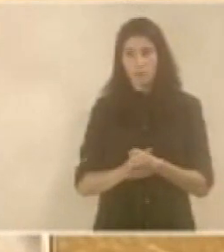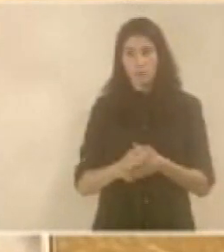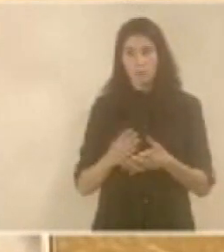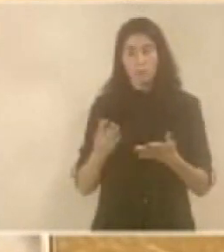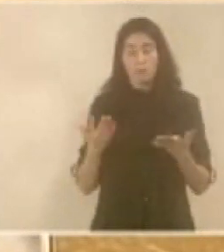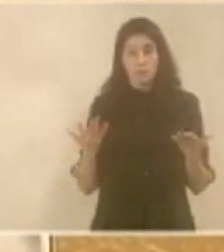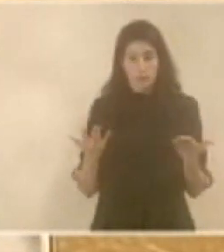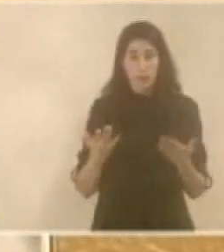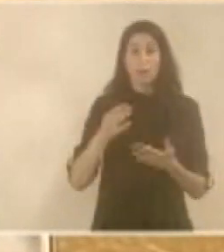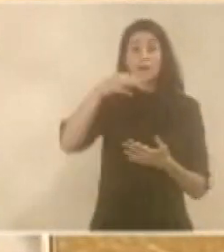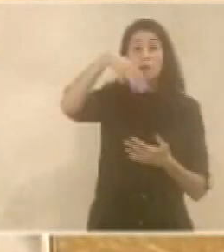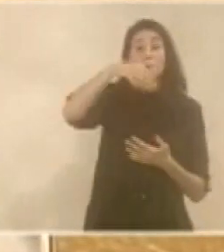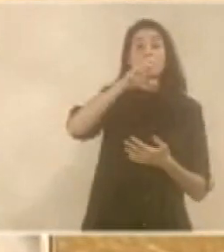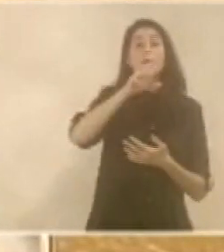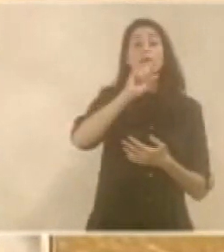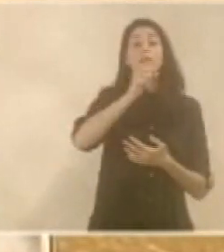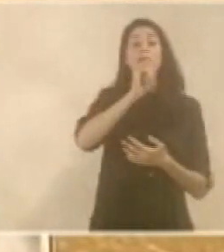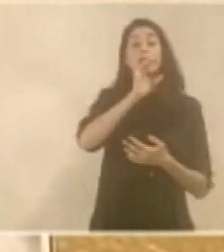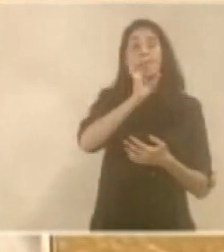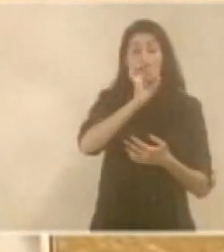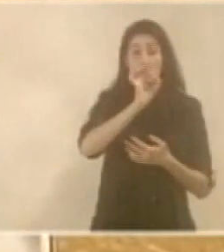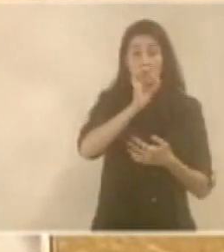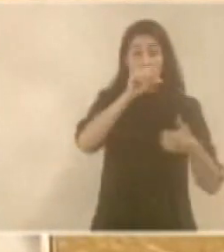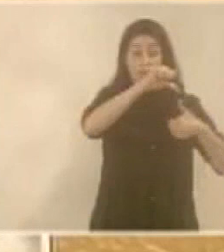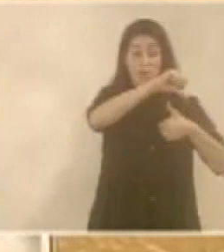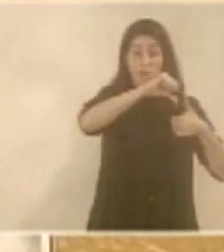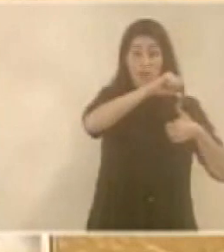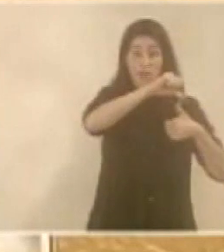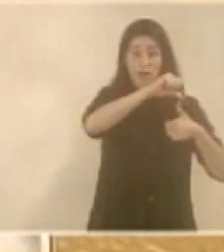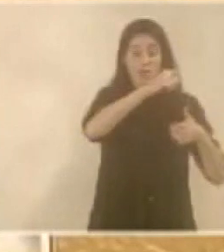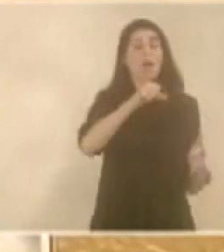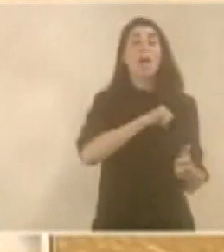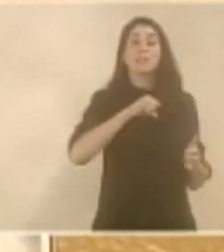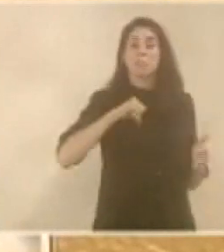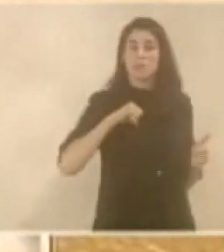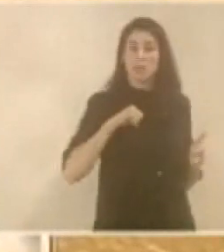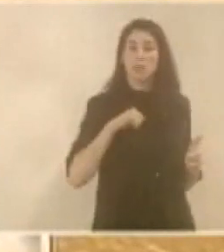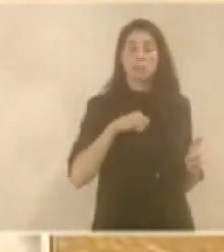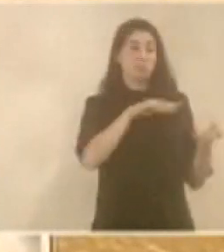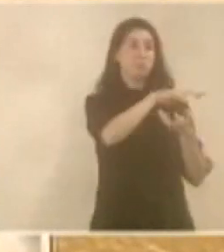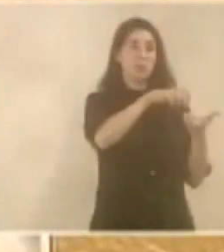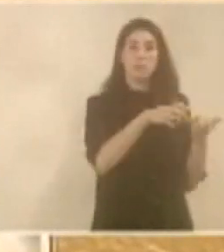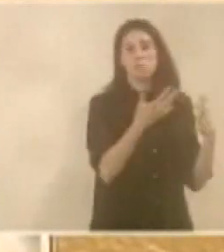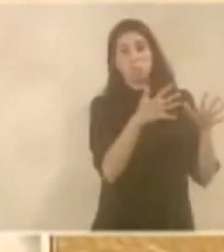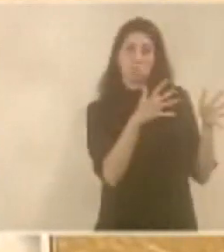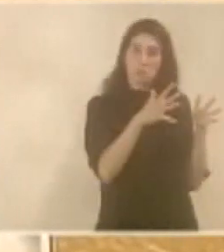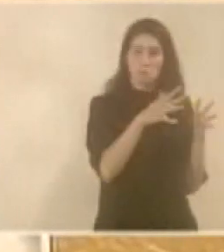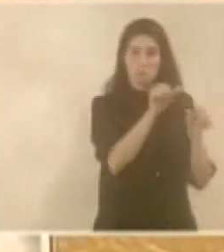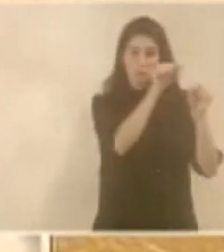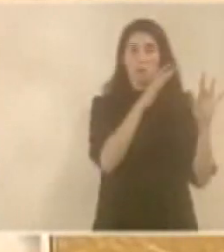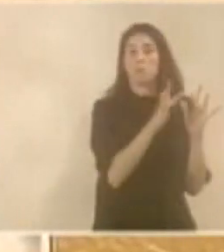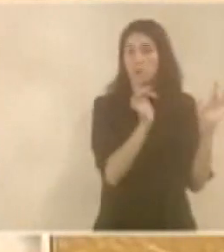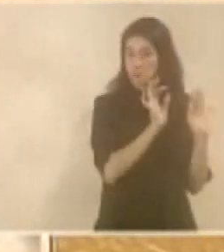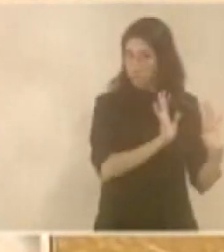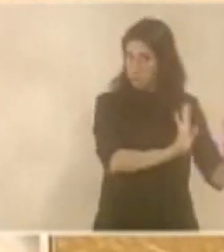América Central se produjo de forma relativamente pacífica, estableciéndose el mandato personal con título de emperador de Agustín